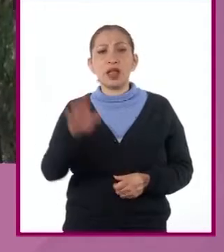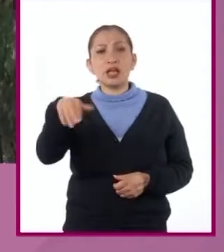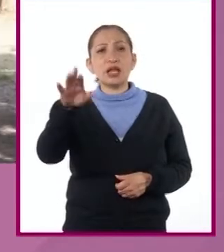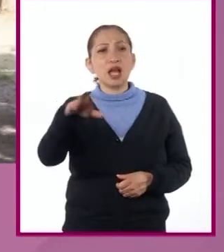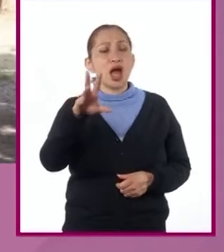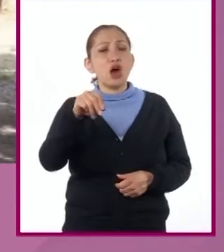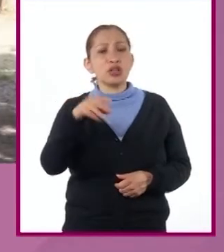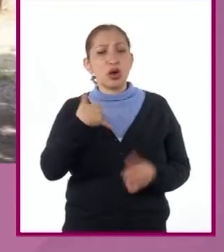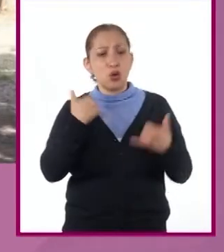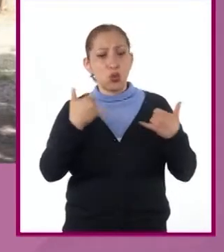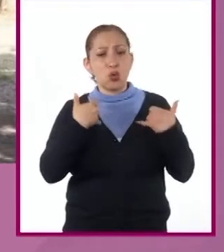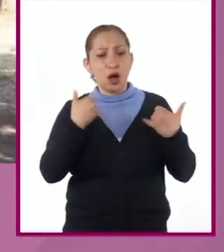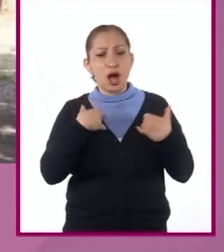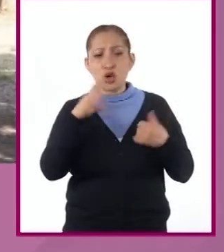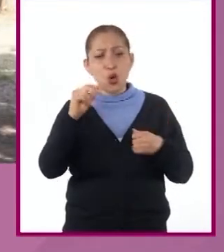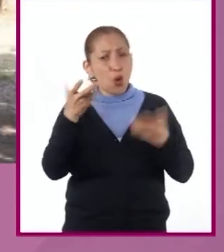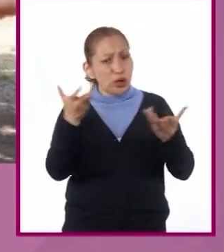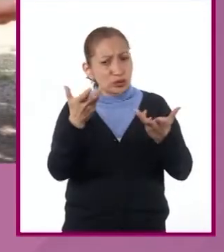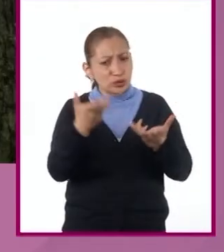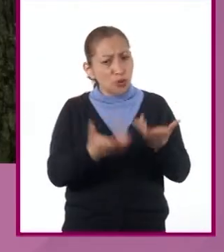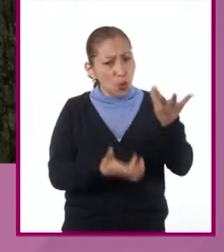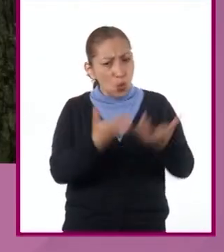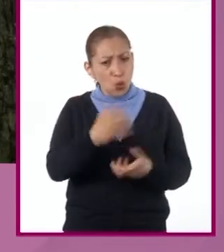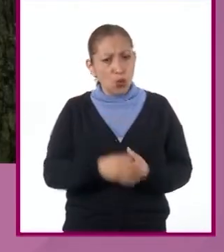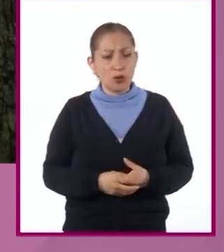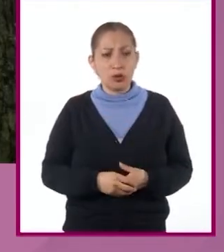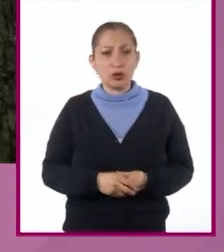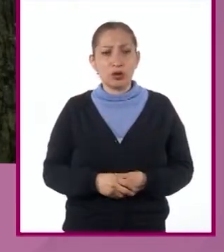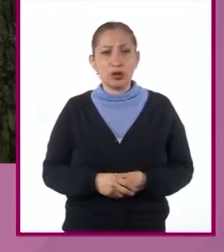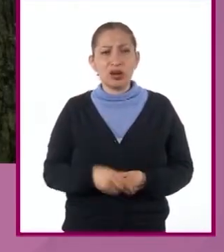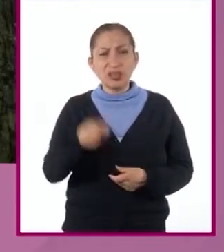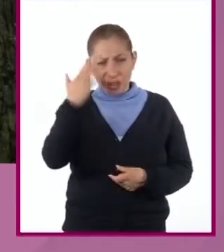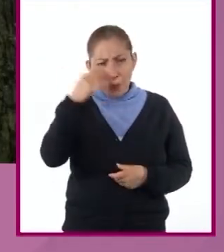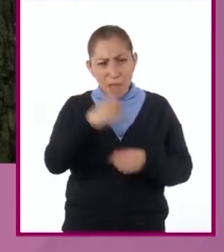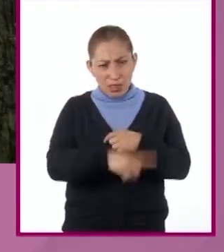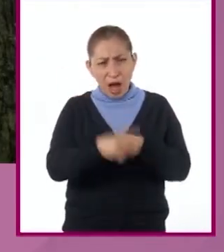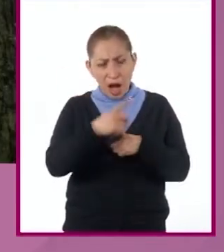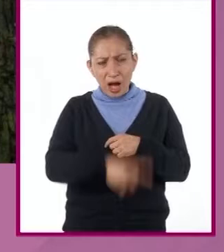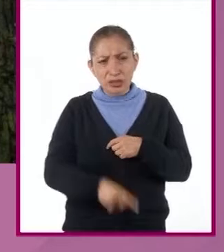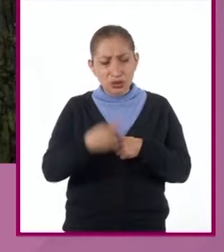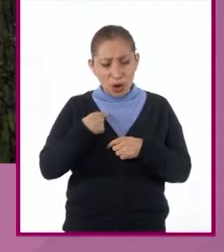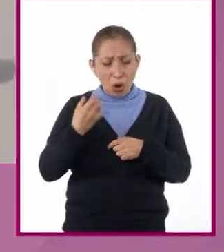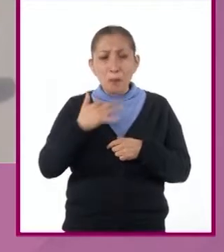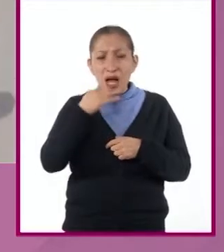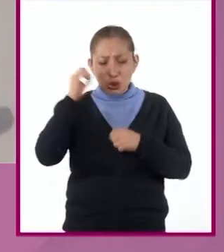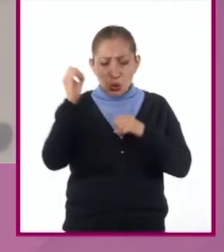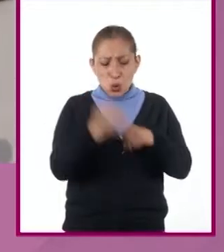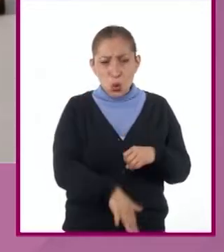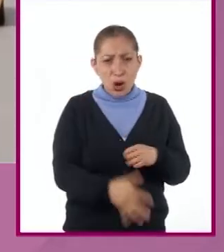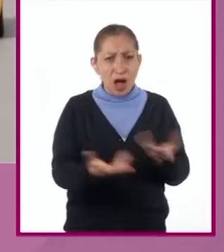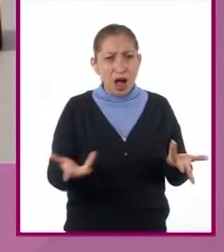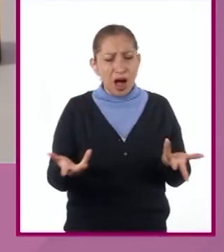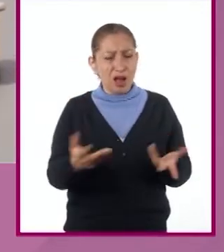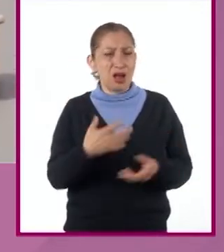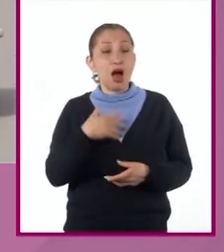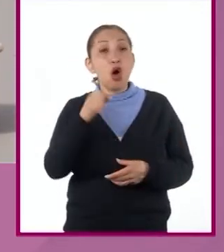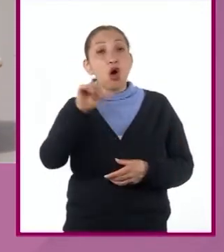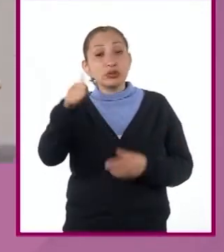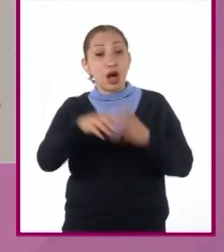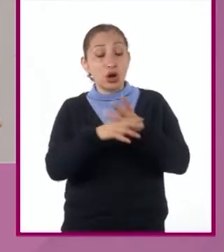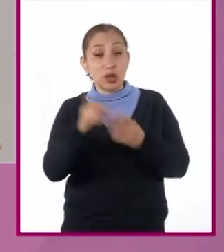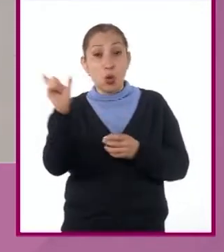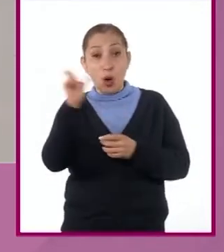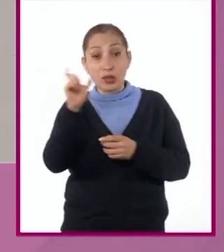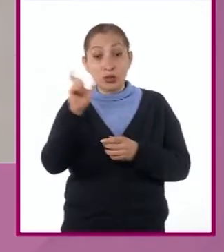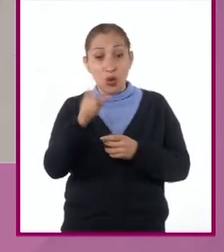¡Ey! Oigan, chicos, dejen de hacer eso. ¿Saben el daño que hace tirar y quemar basura? Otro inconveniente es que